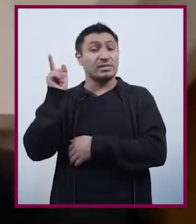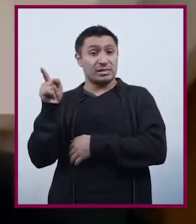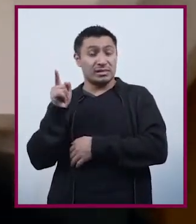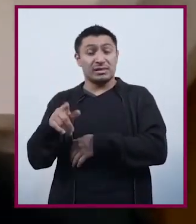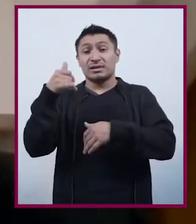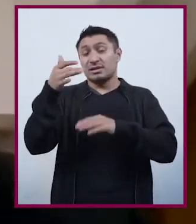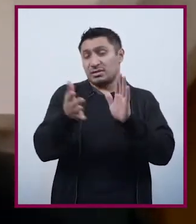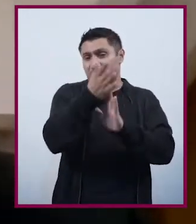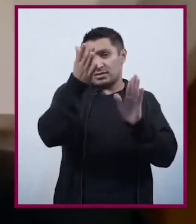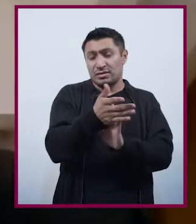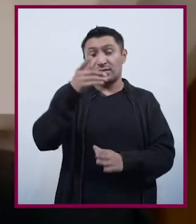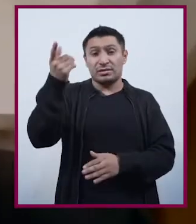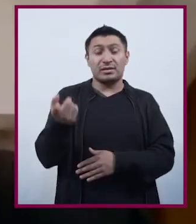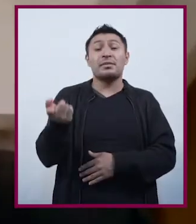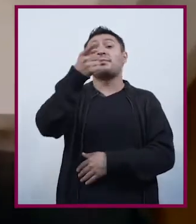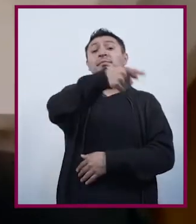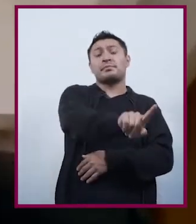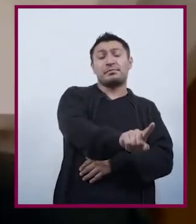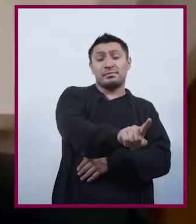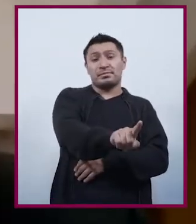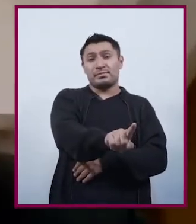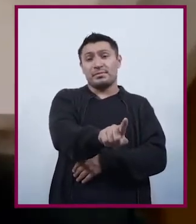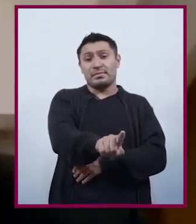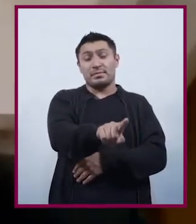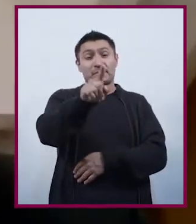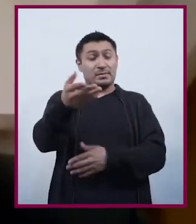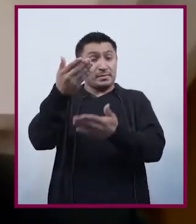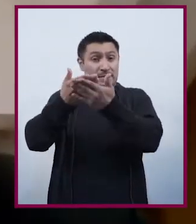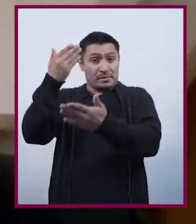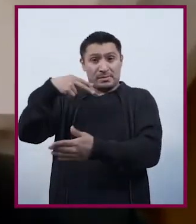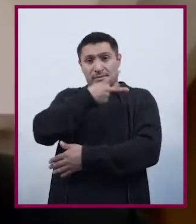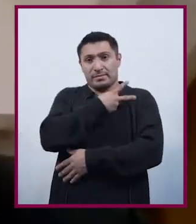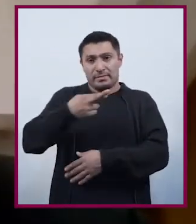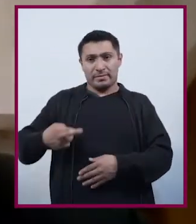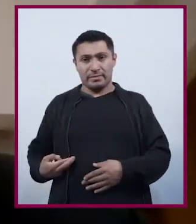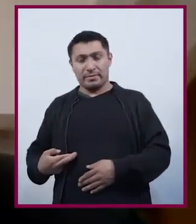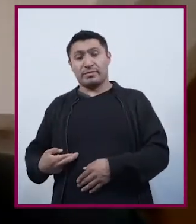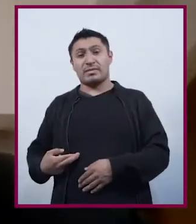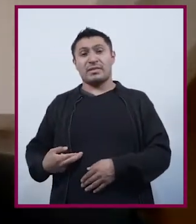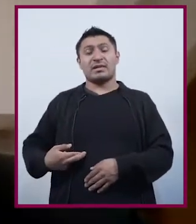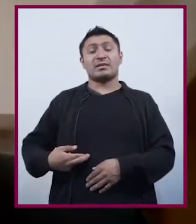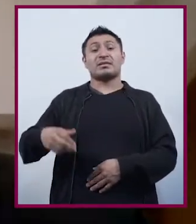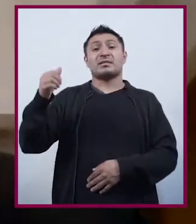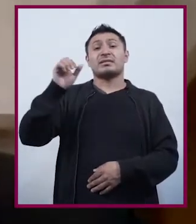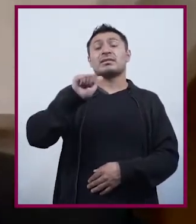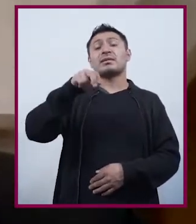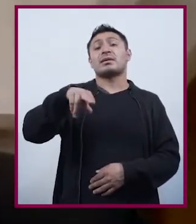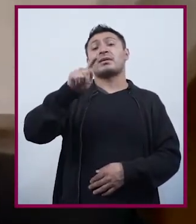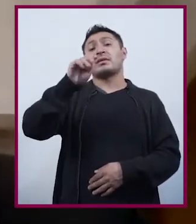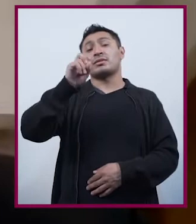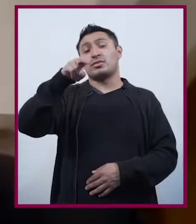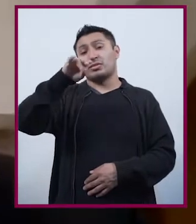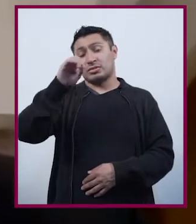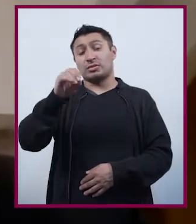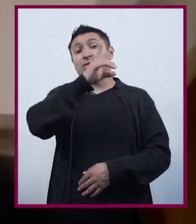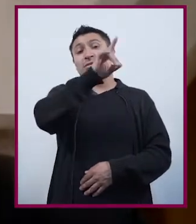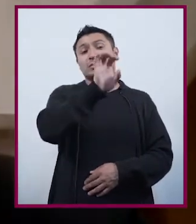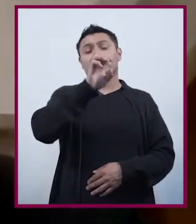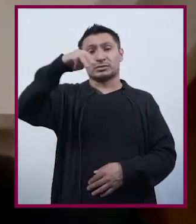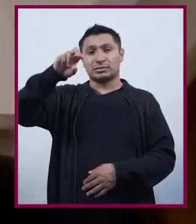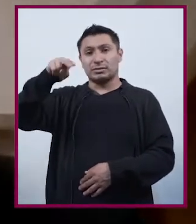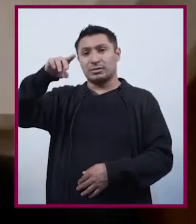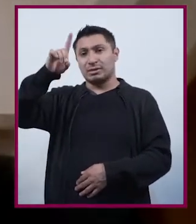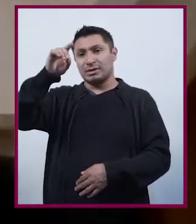y se lo ordenaron al entonces virrey Antonio de Mendoza.